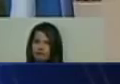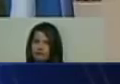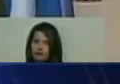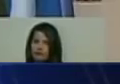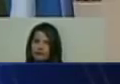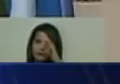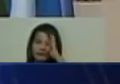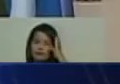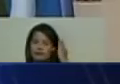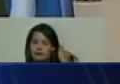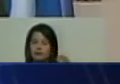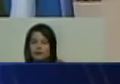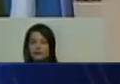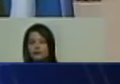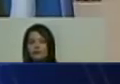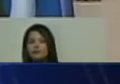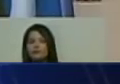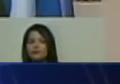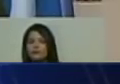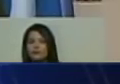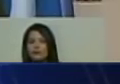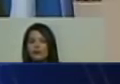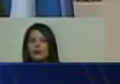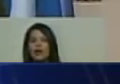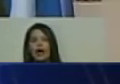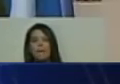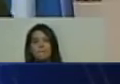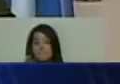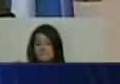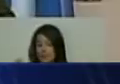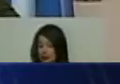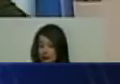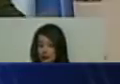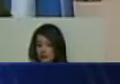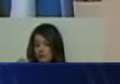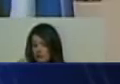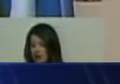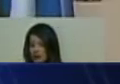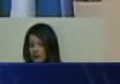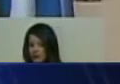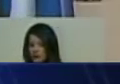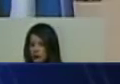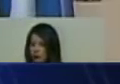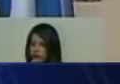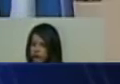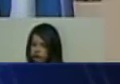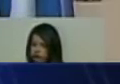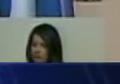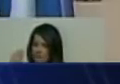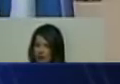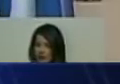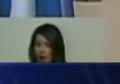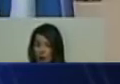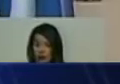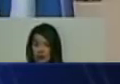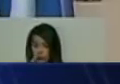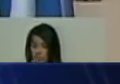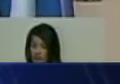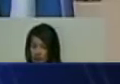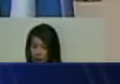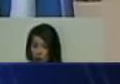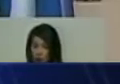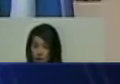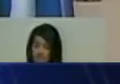hechos. Por lo tanto, yo agregaría a los casos que estamos investigando, aparte de